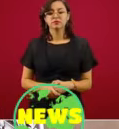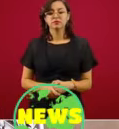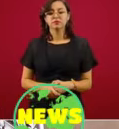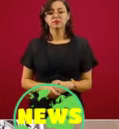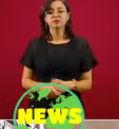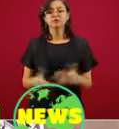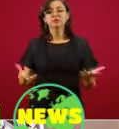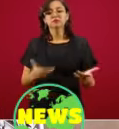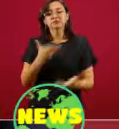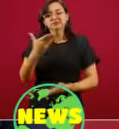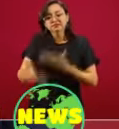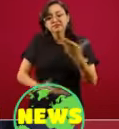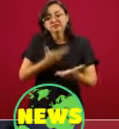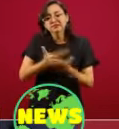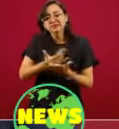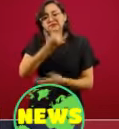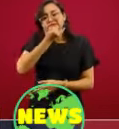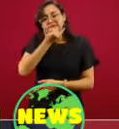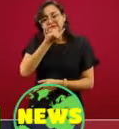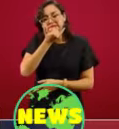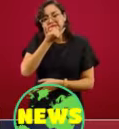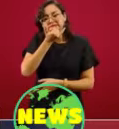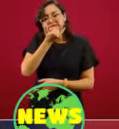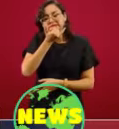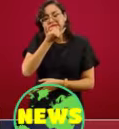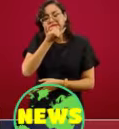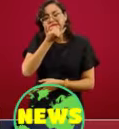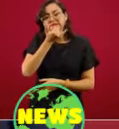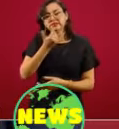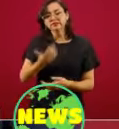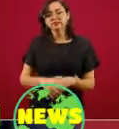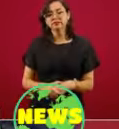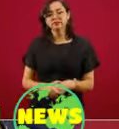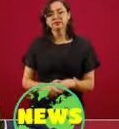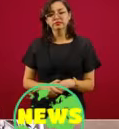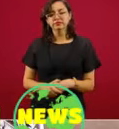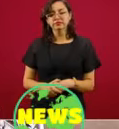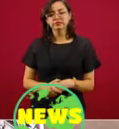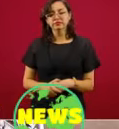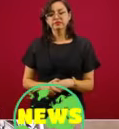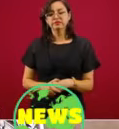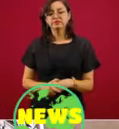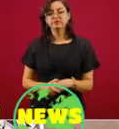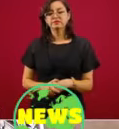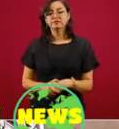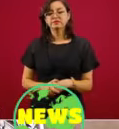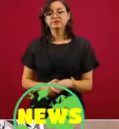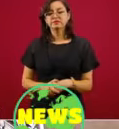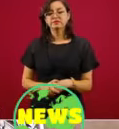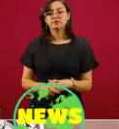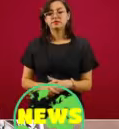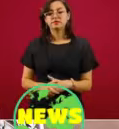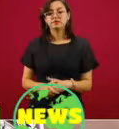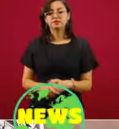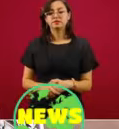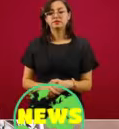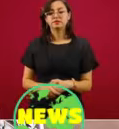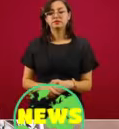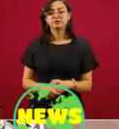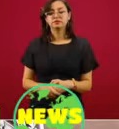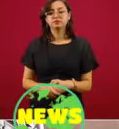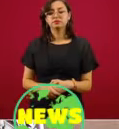y ofrezco disculpas por anticipado. Pero vamos a tener